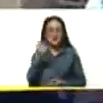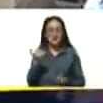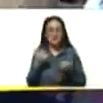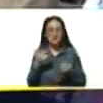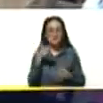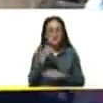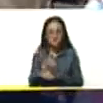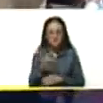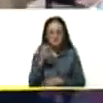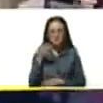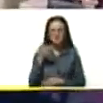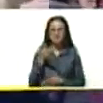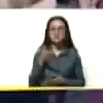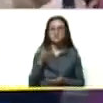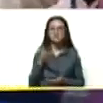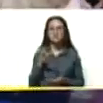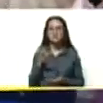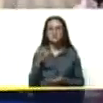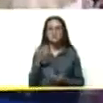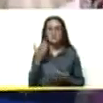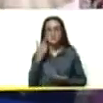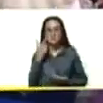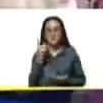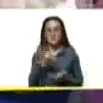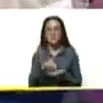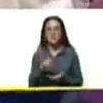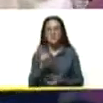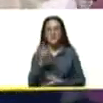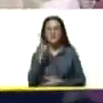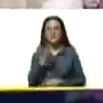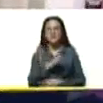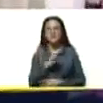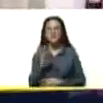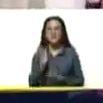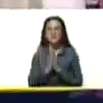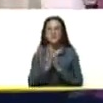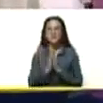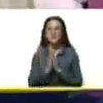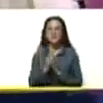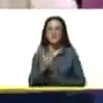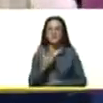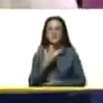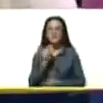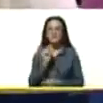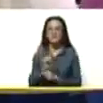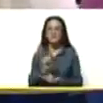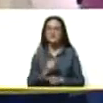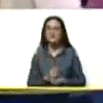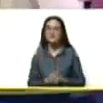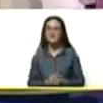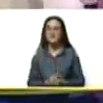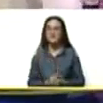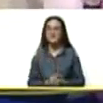acá, acullá. Le tienen que pedir la bendición. Pida la bendición ahí.